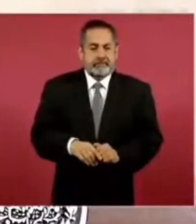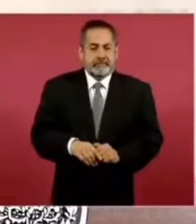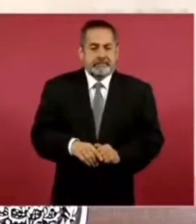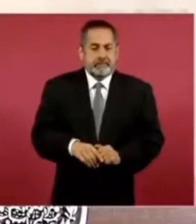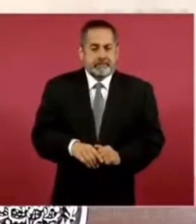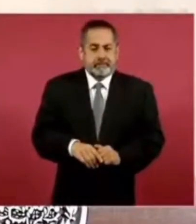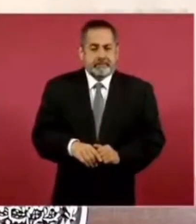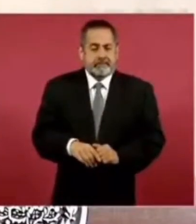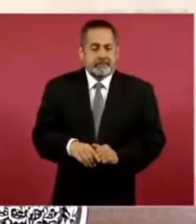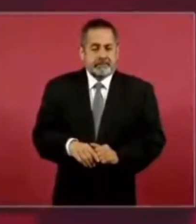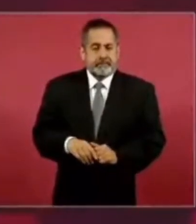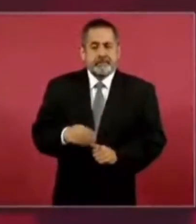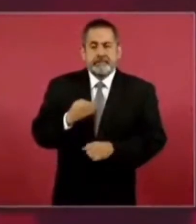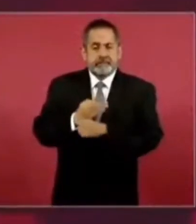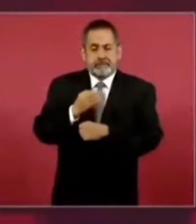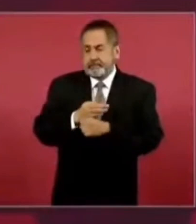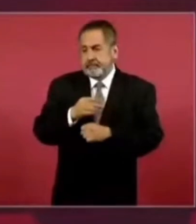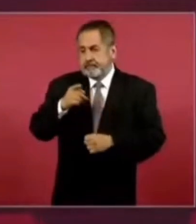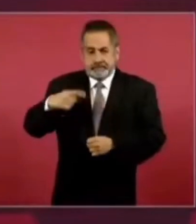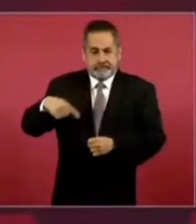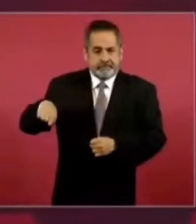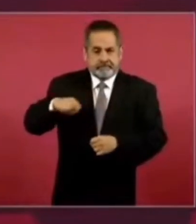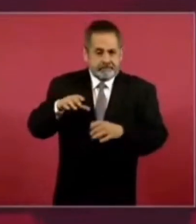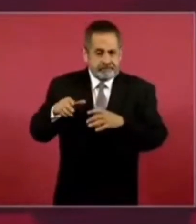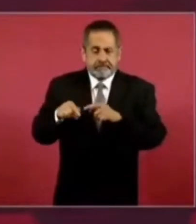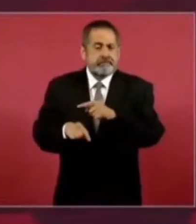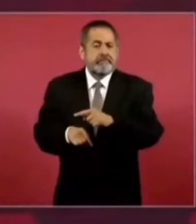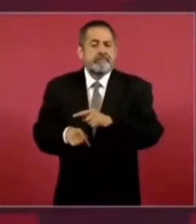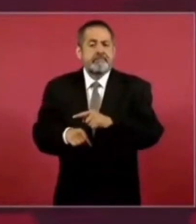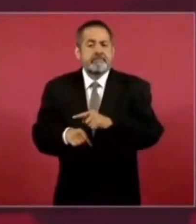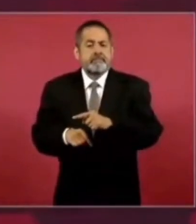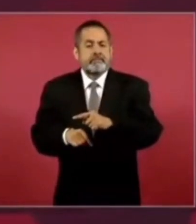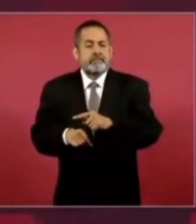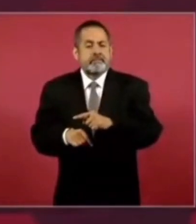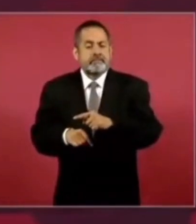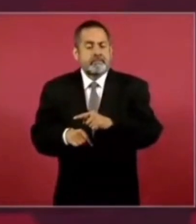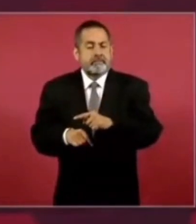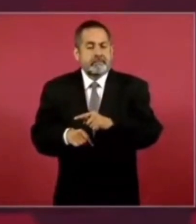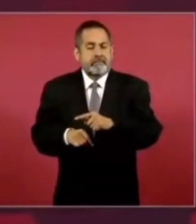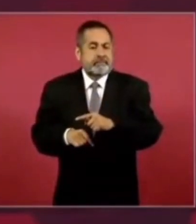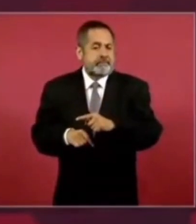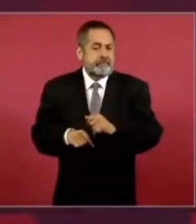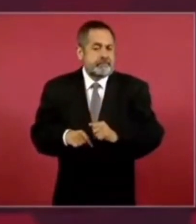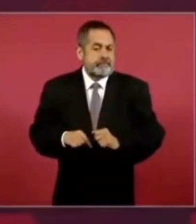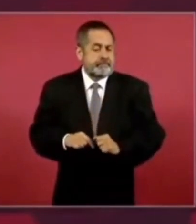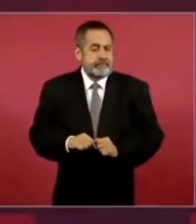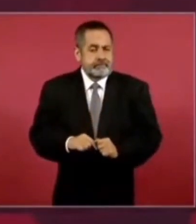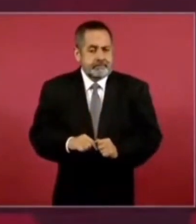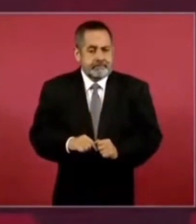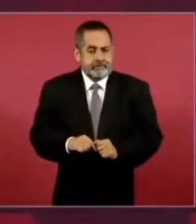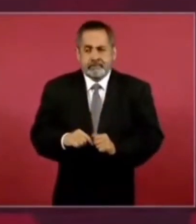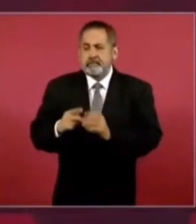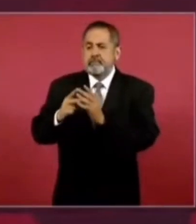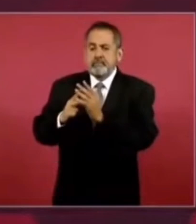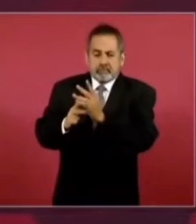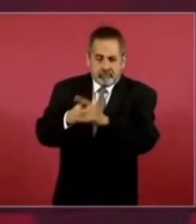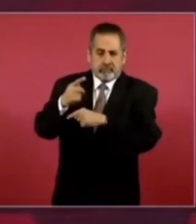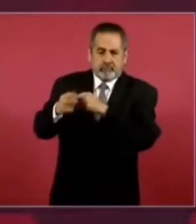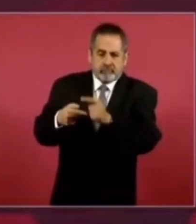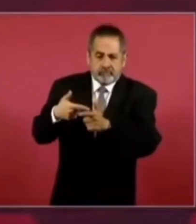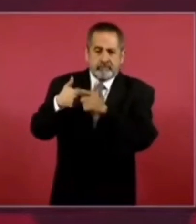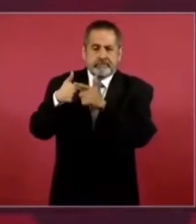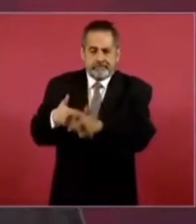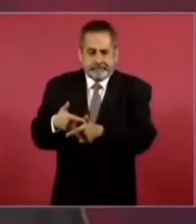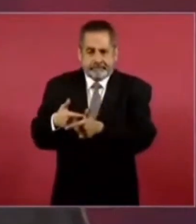padeciendo el que la eh ratifiquen